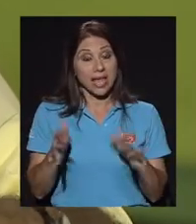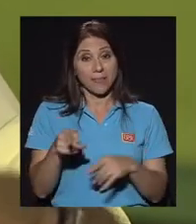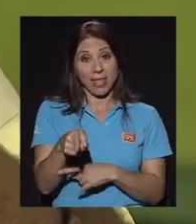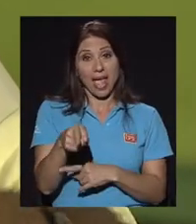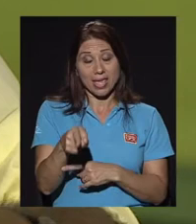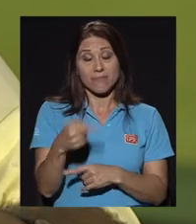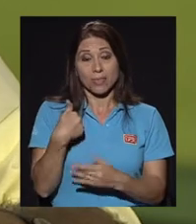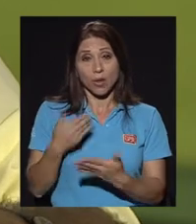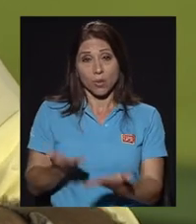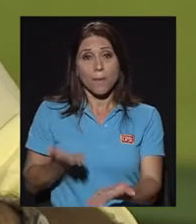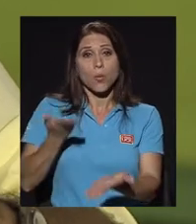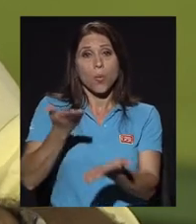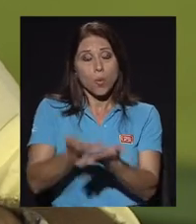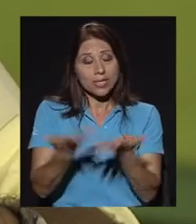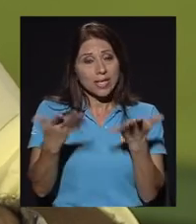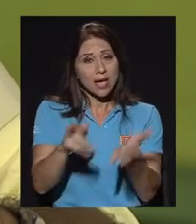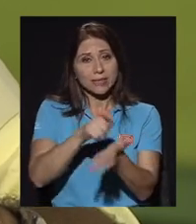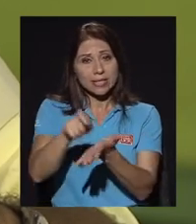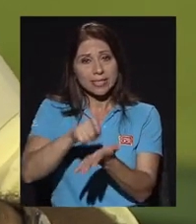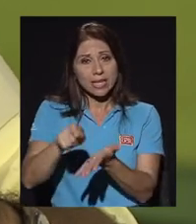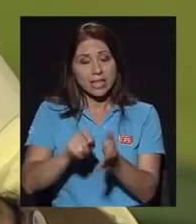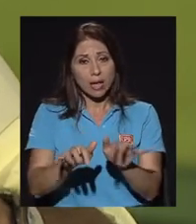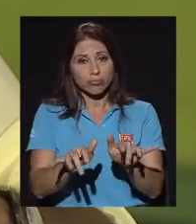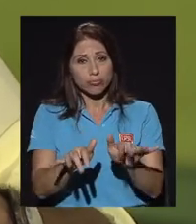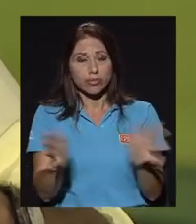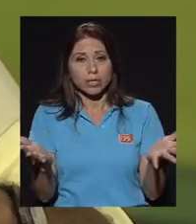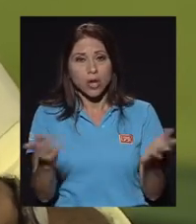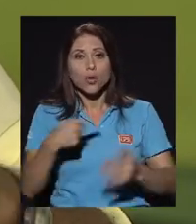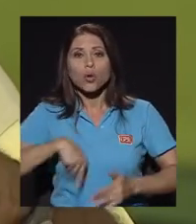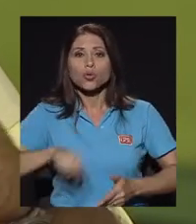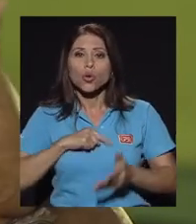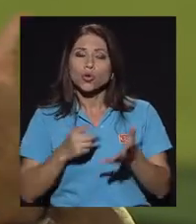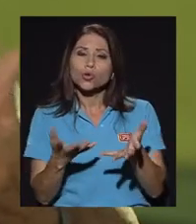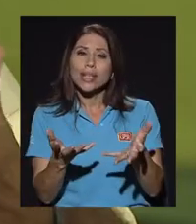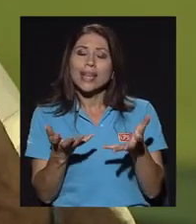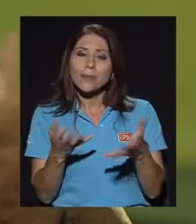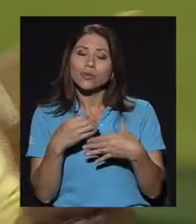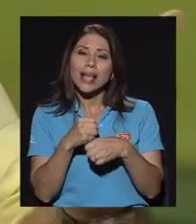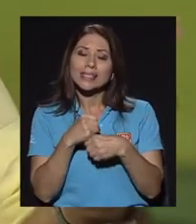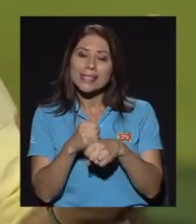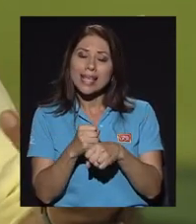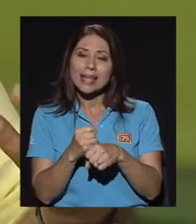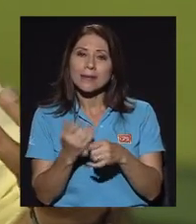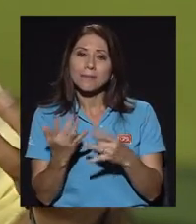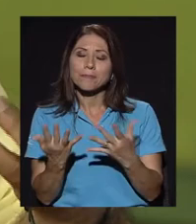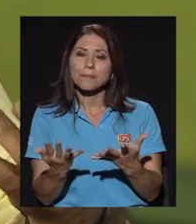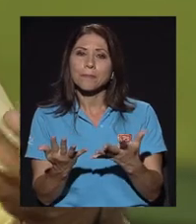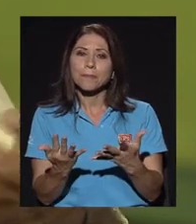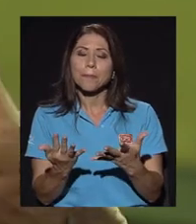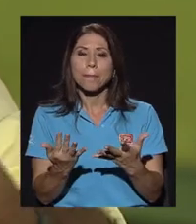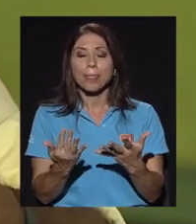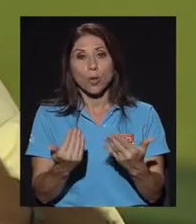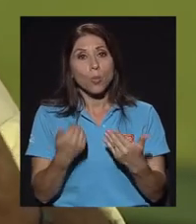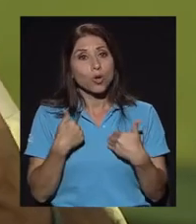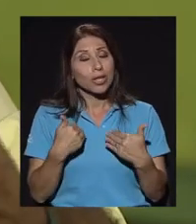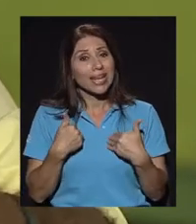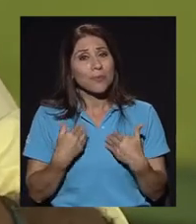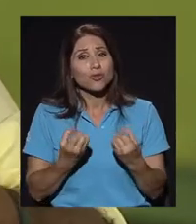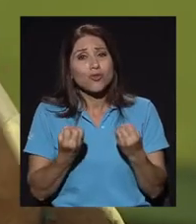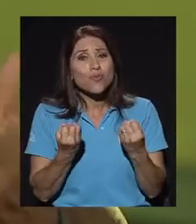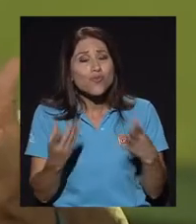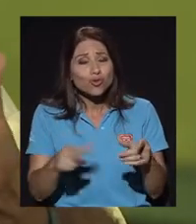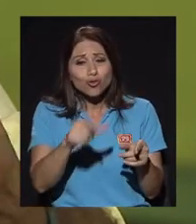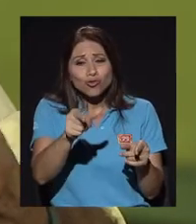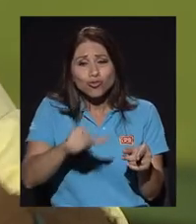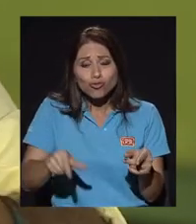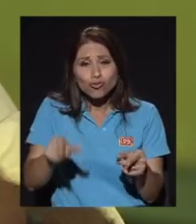ahí tengo las propuestas ya escritas. Nosotros queremos hacer donde tenemos una riqueza de nacientes,